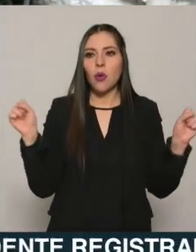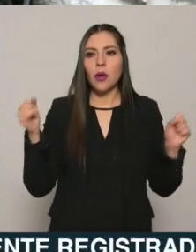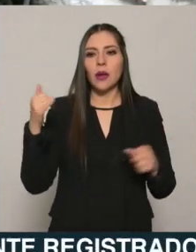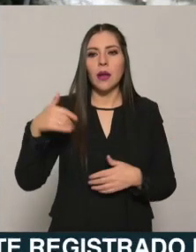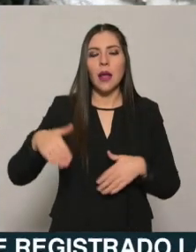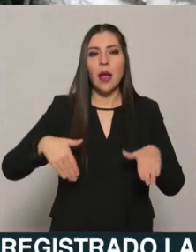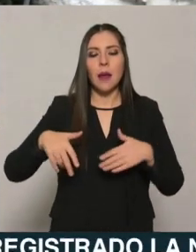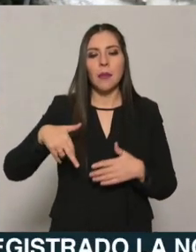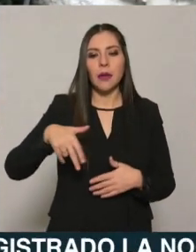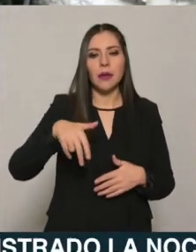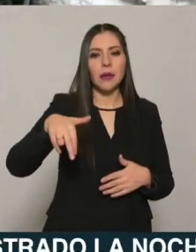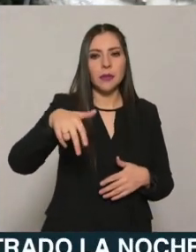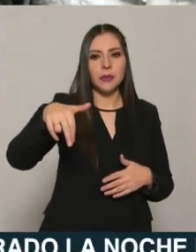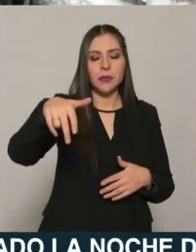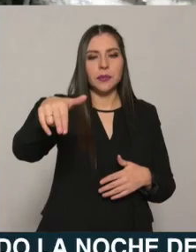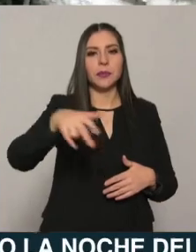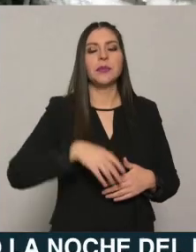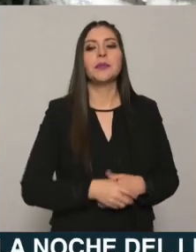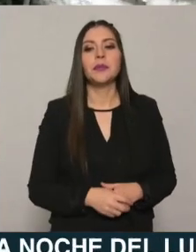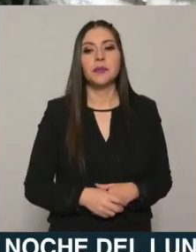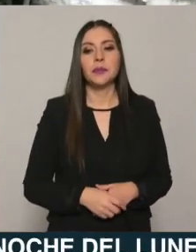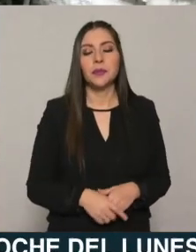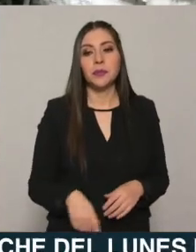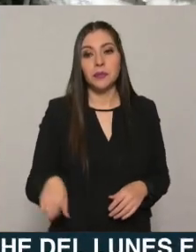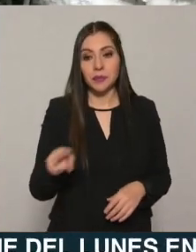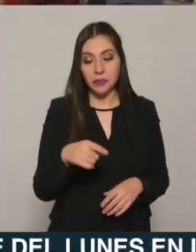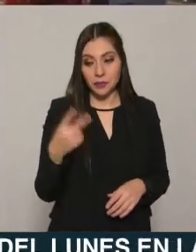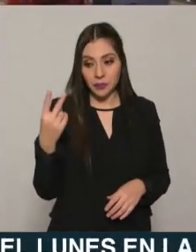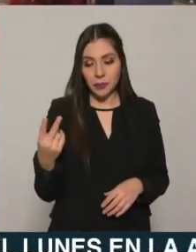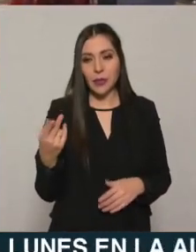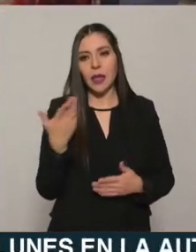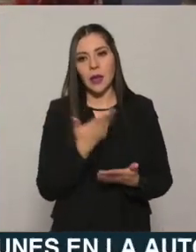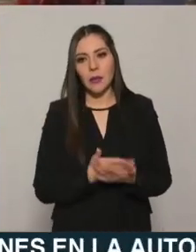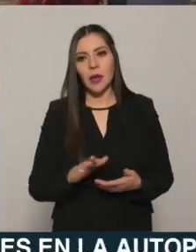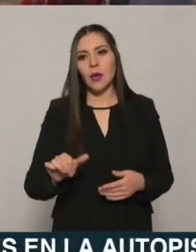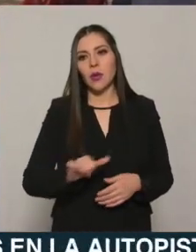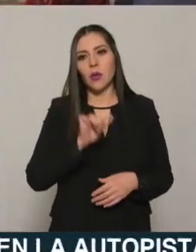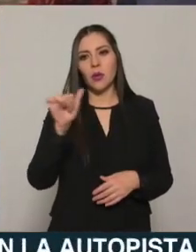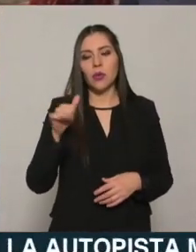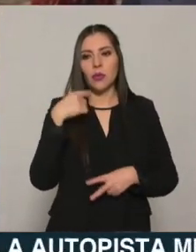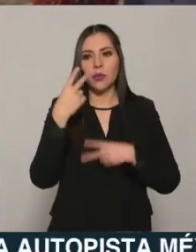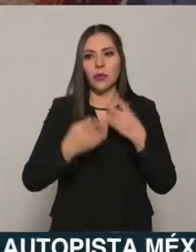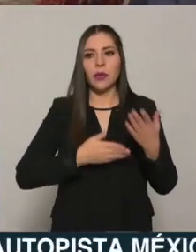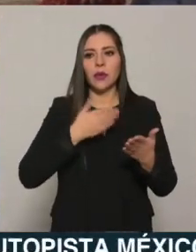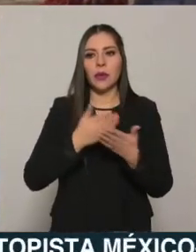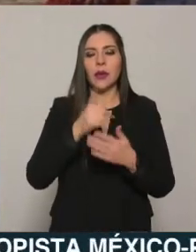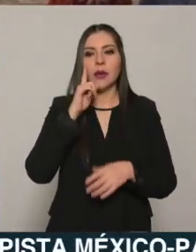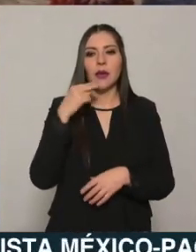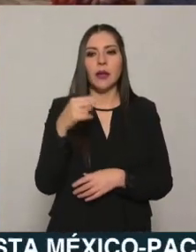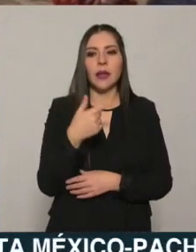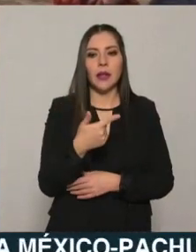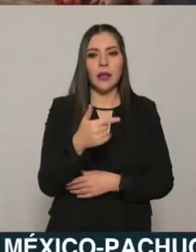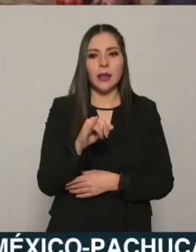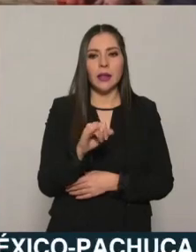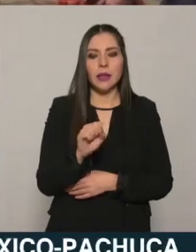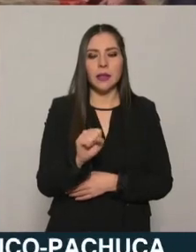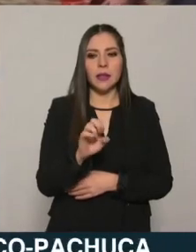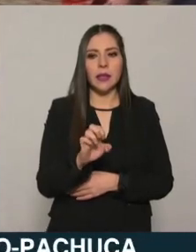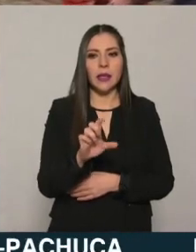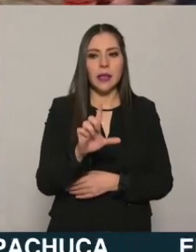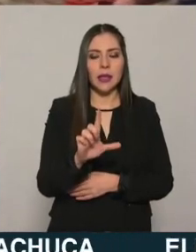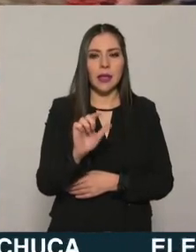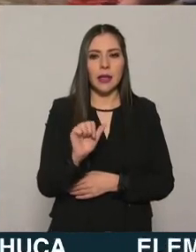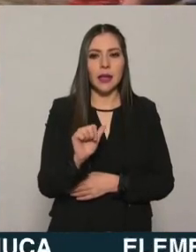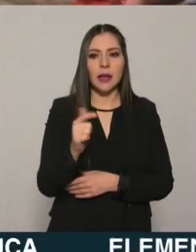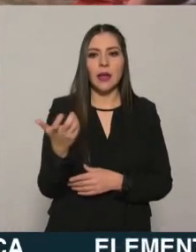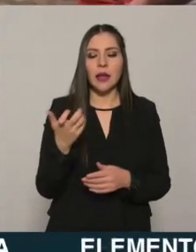¿no? Y aparte de ellos, pues también estuvieron ahí en el lugar Gisela González, en todo el